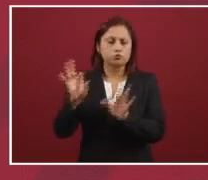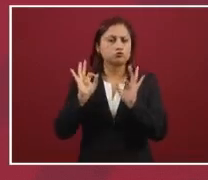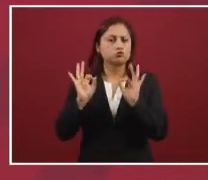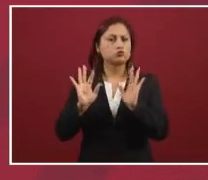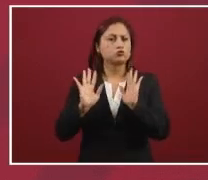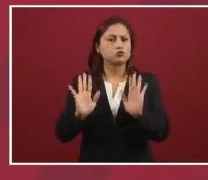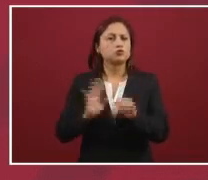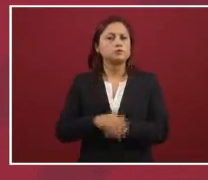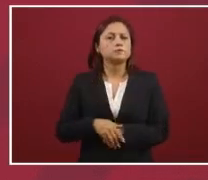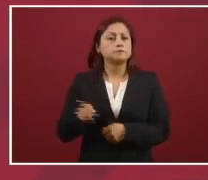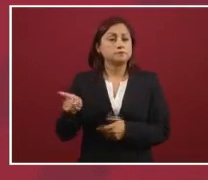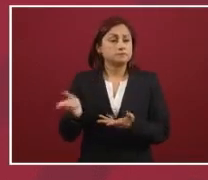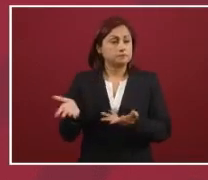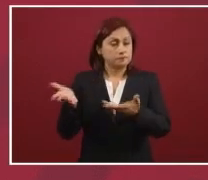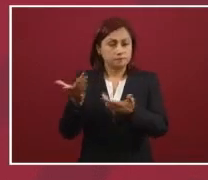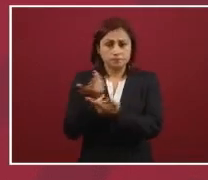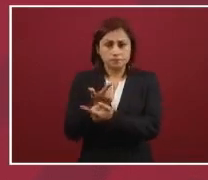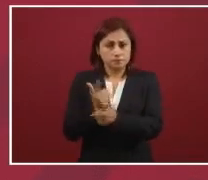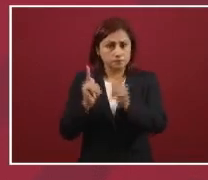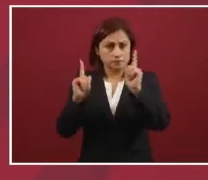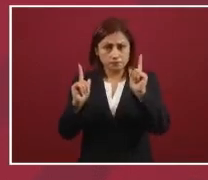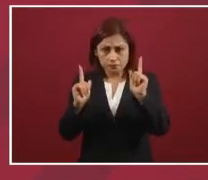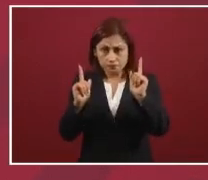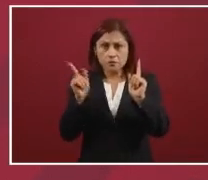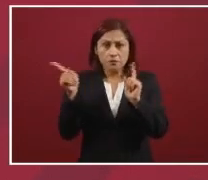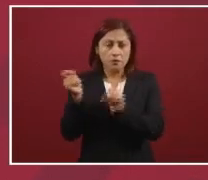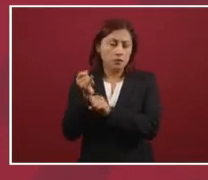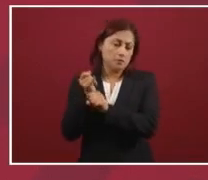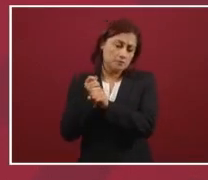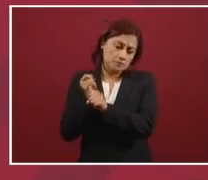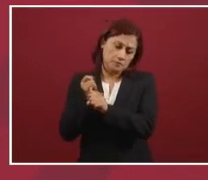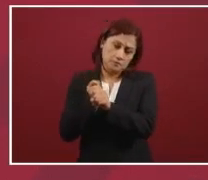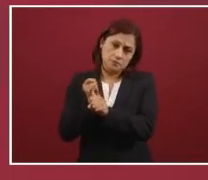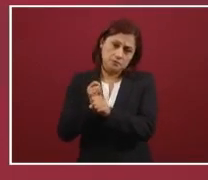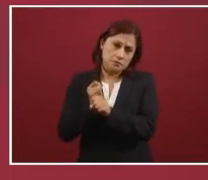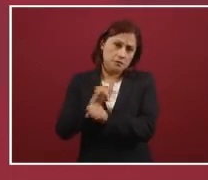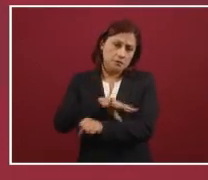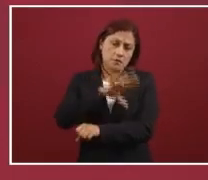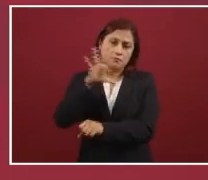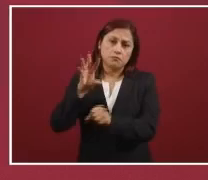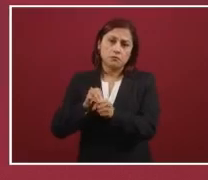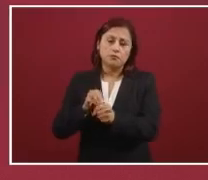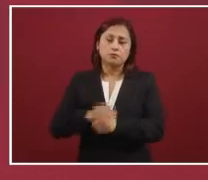libertad para que saque el estudio.